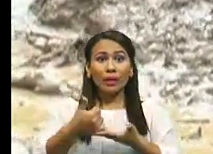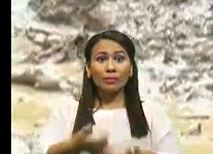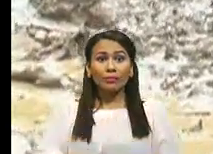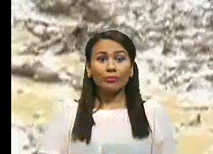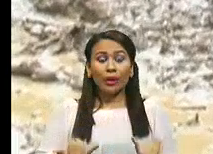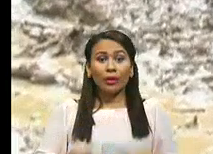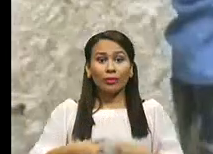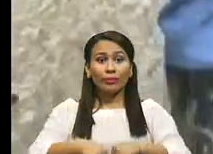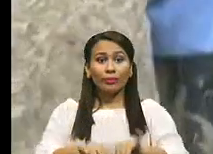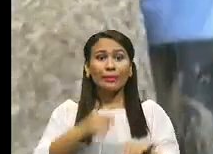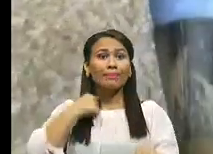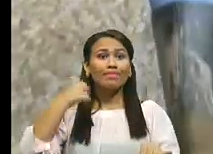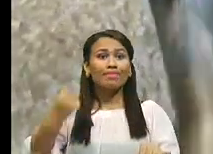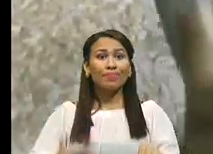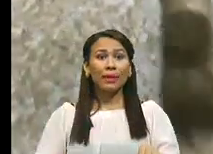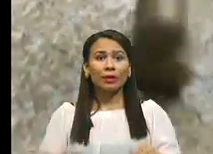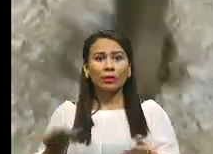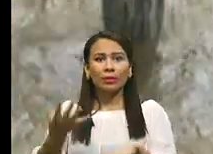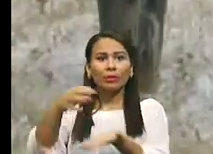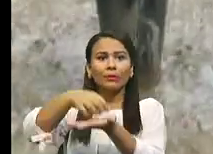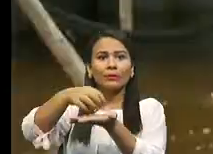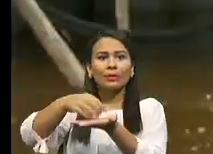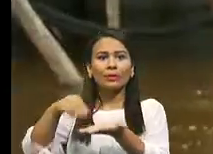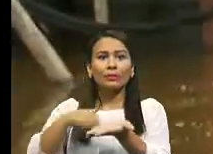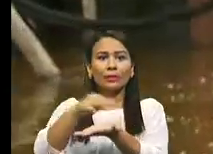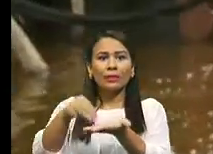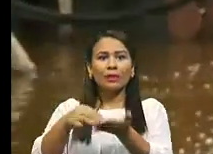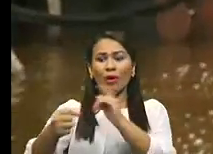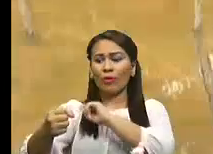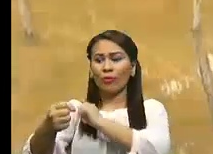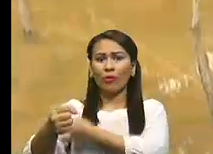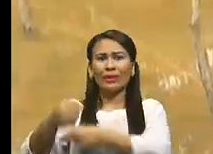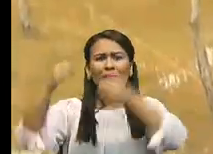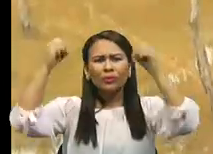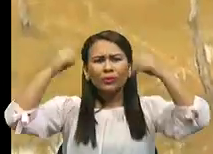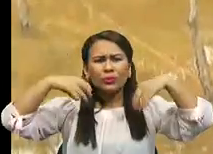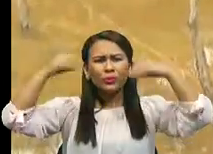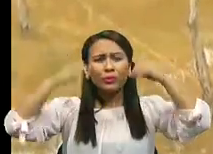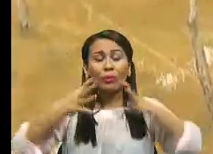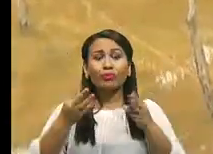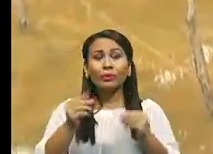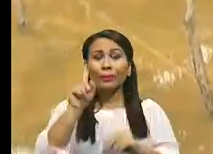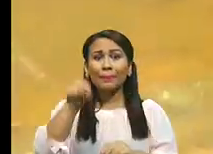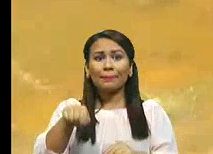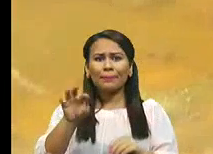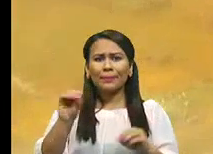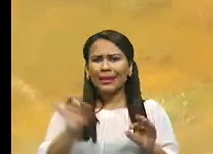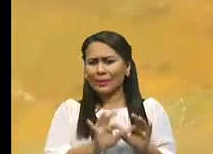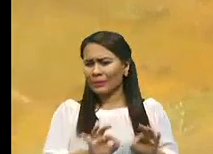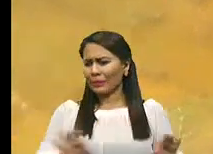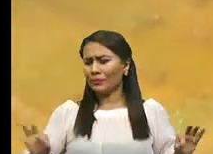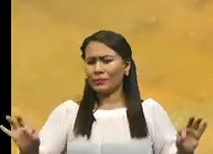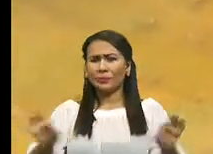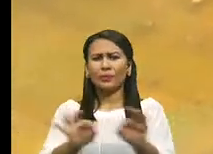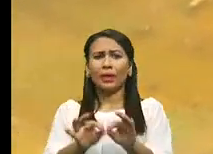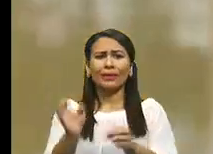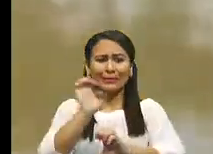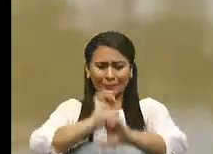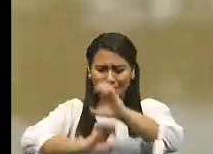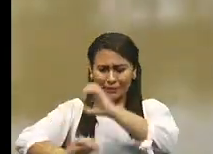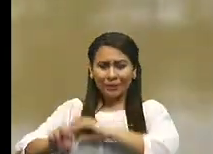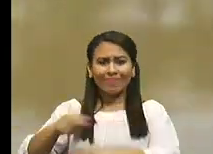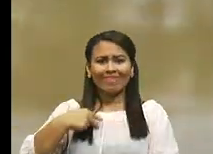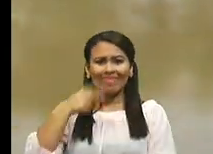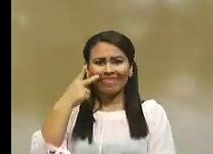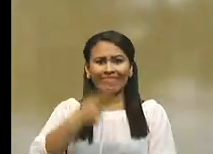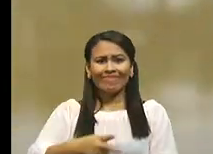Continúan las pérdidas en la provincia de Manabí por el fuerte temporal. Más de 1000 hectáreas de cultivos perdidos es la evaluación que hacen el COE provincial